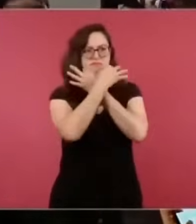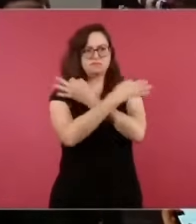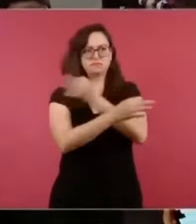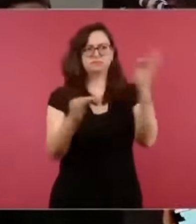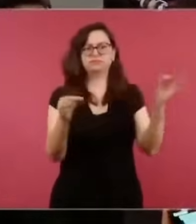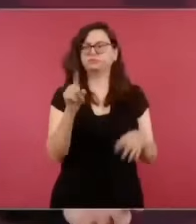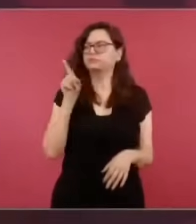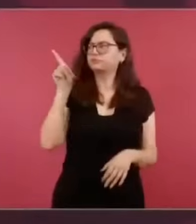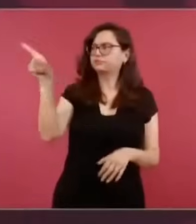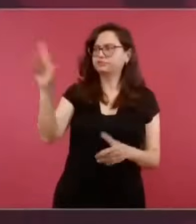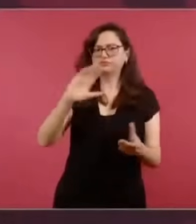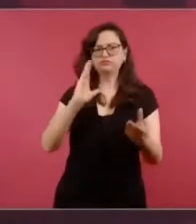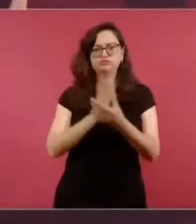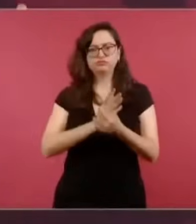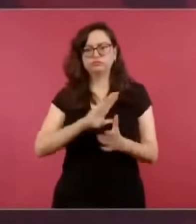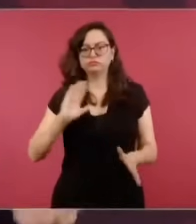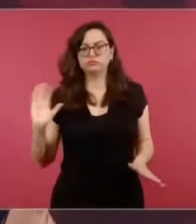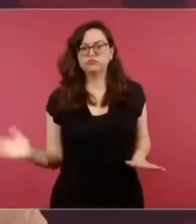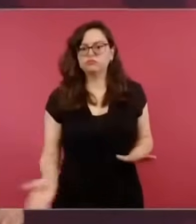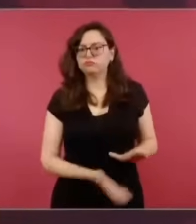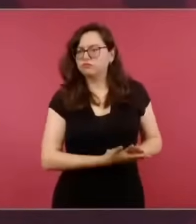sacó del cajón el expediente,